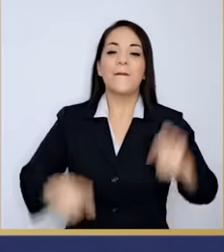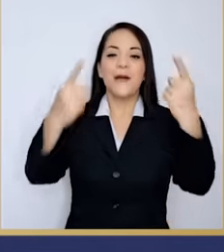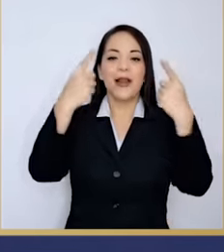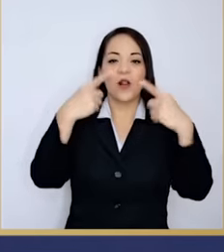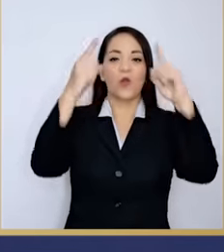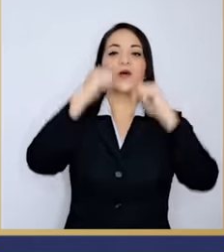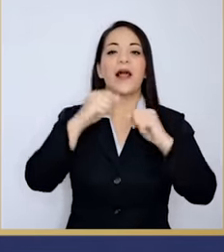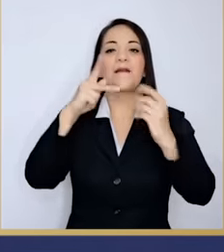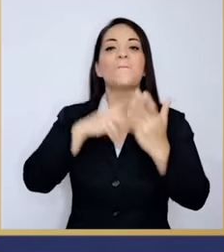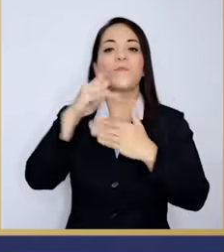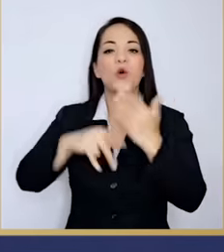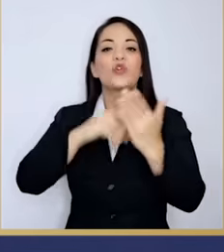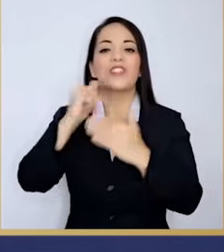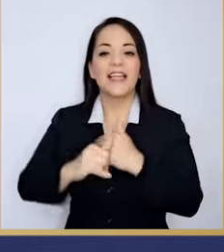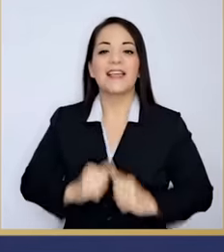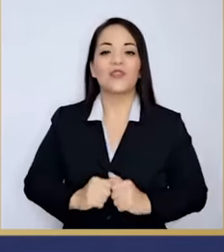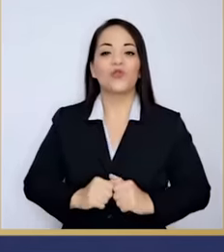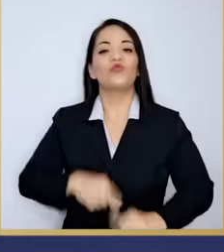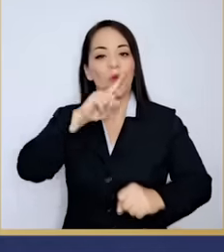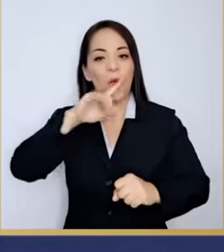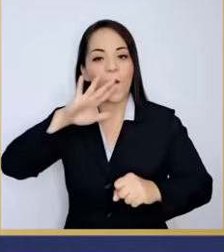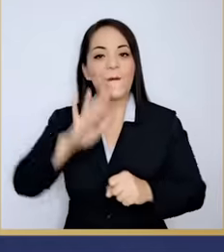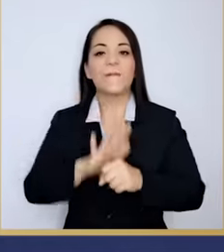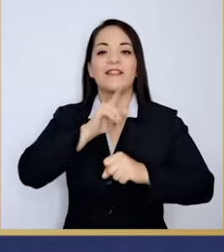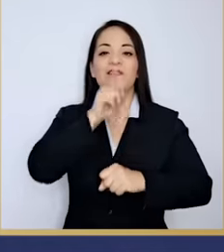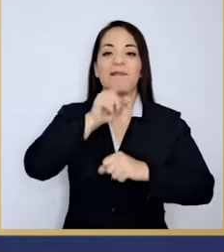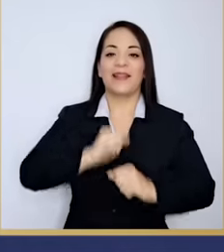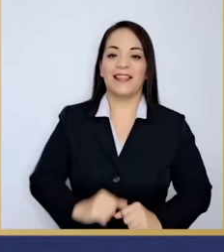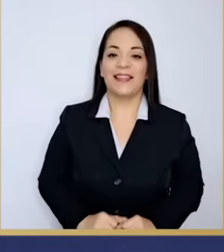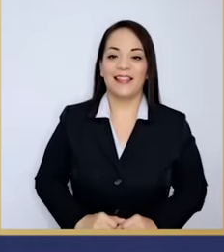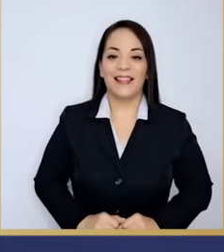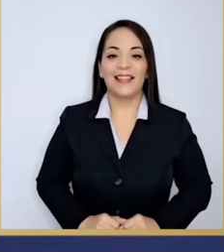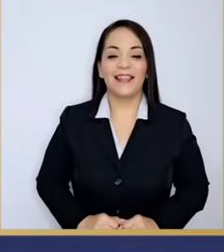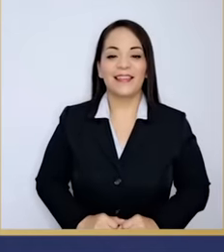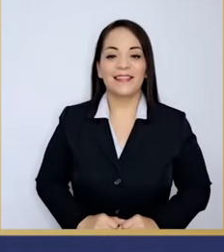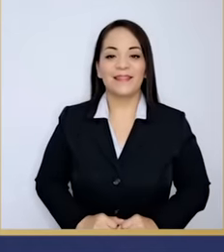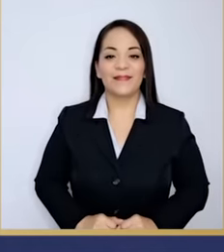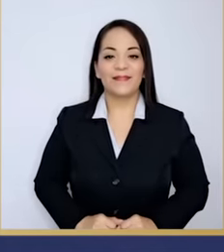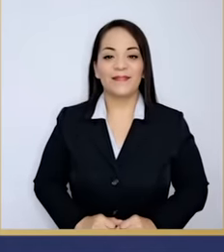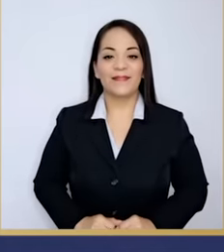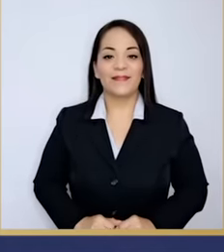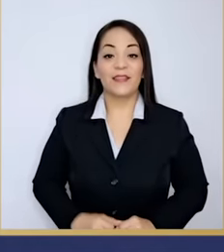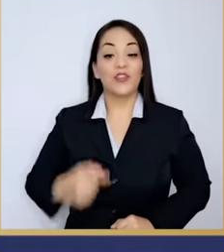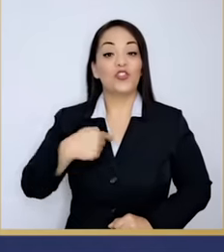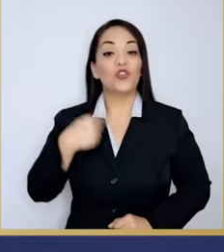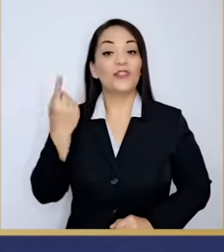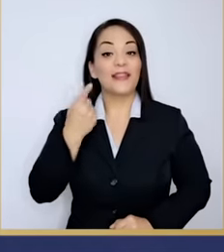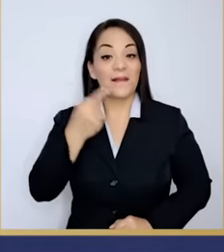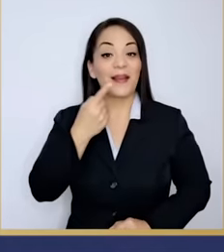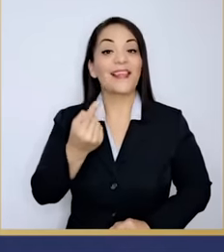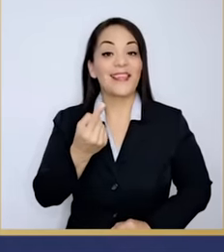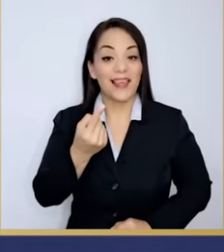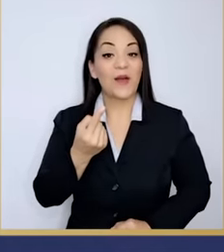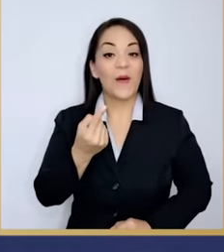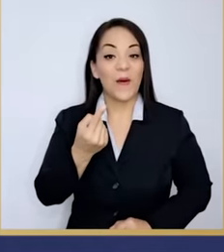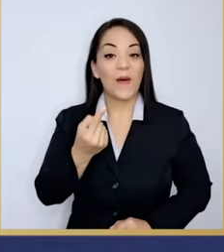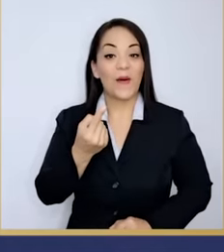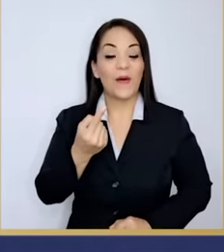para convertir los proyectos en realidad. Por eso, yo siempre